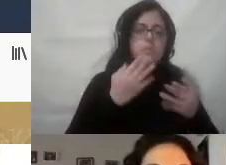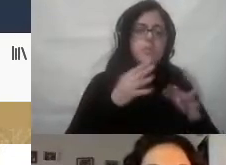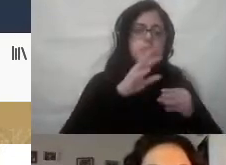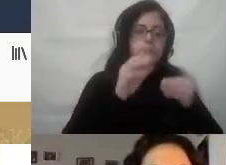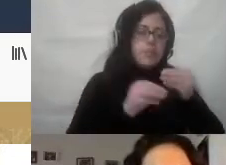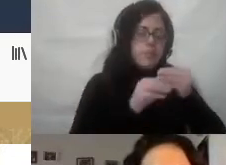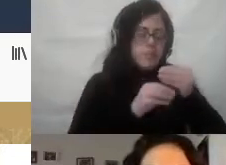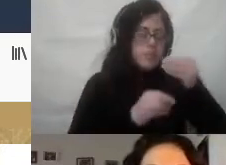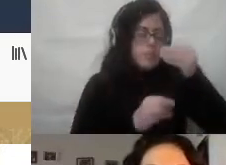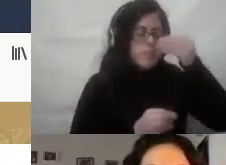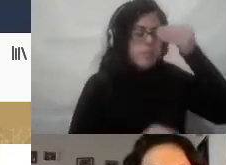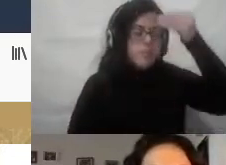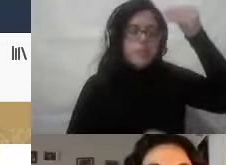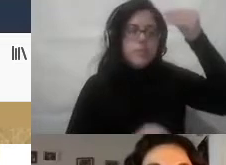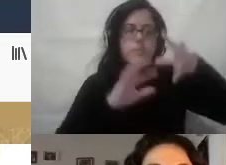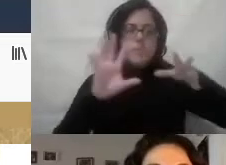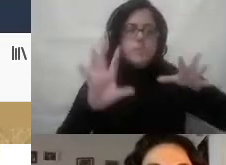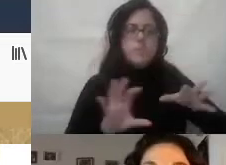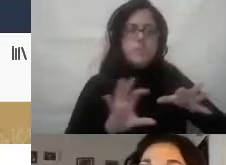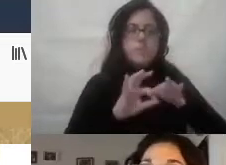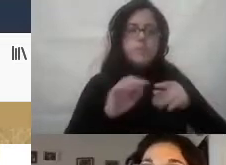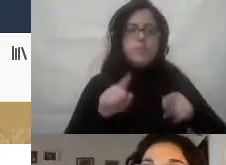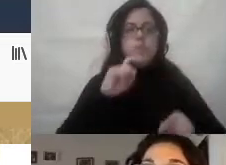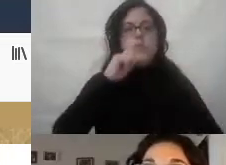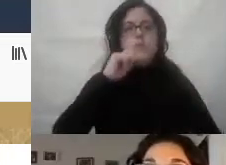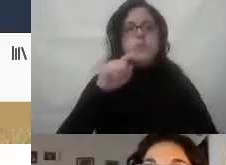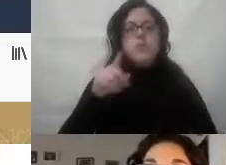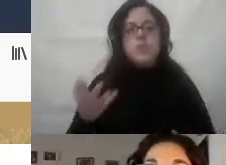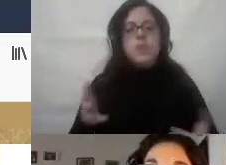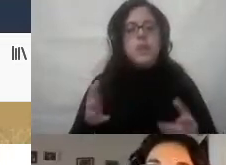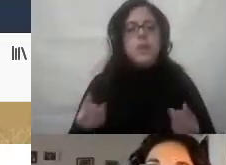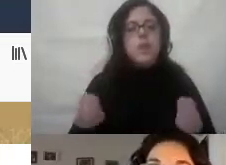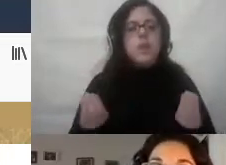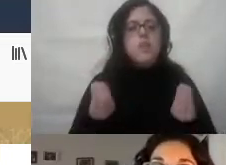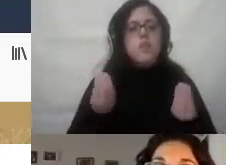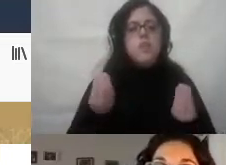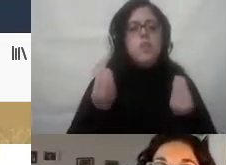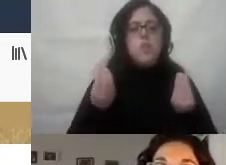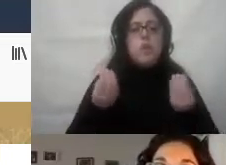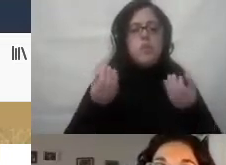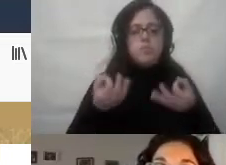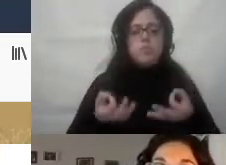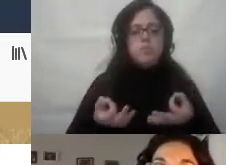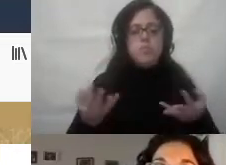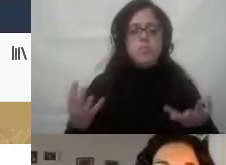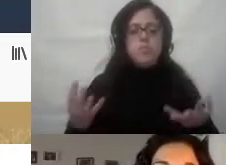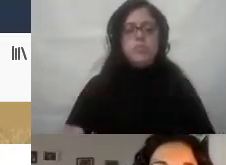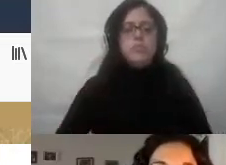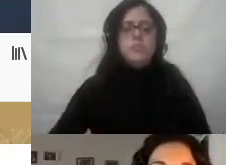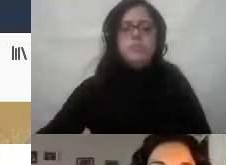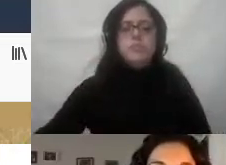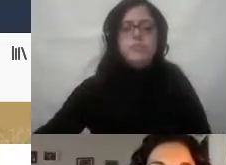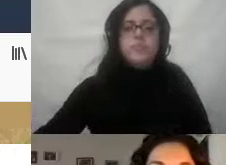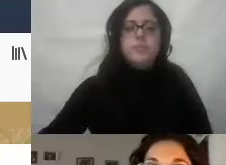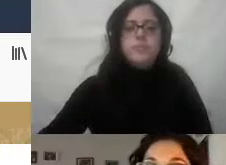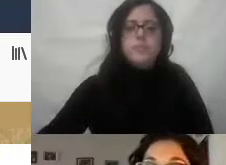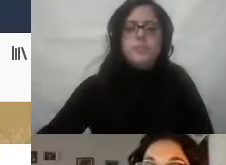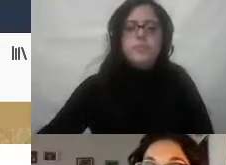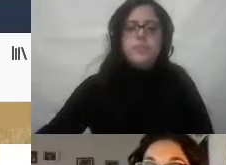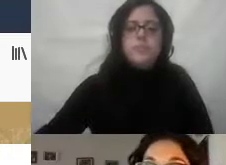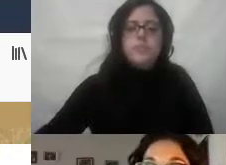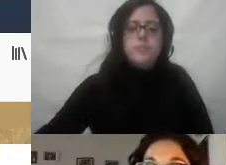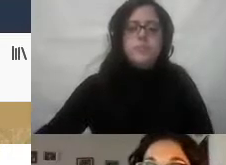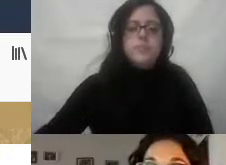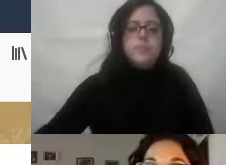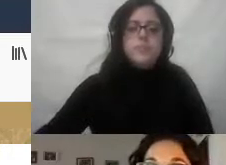cada uno de estos elementos. Así que también es un buen referente a considerar. Buenísimo. Y otra pregunta que surgió